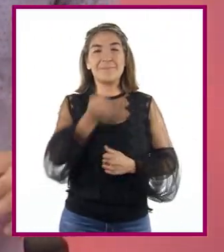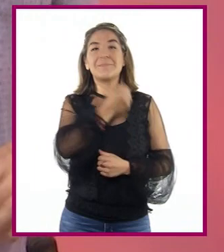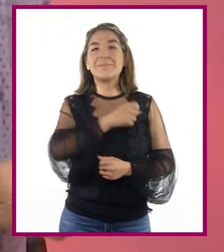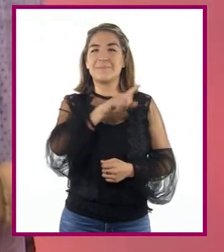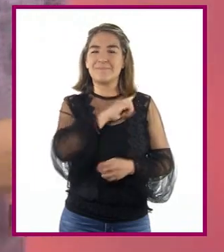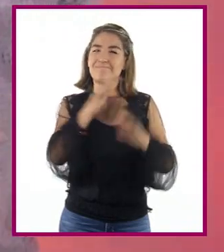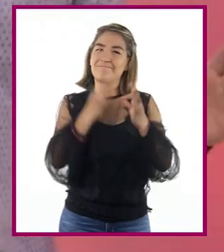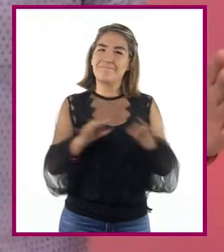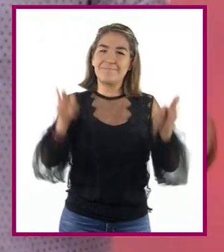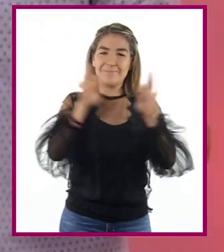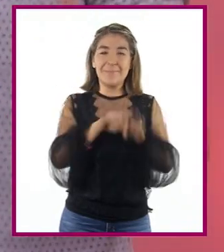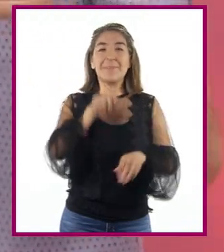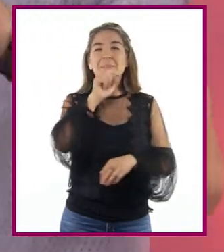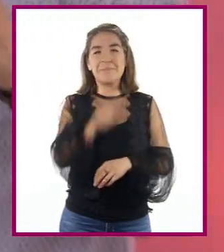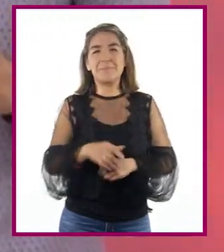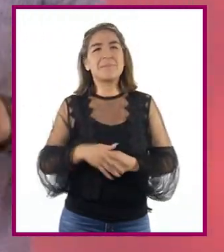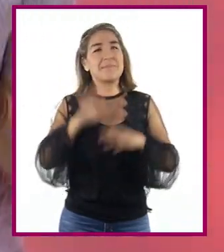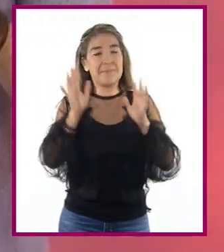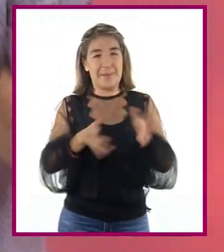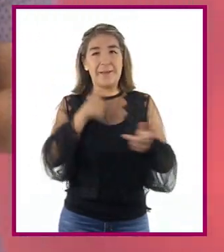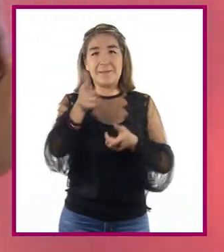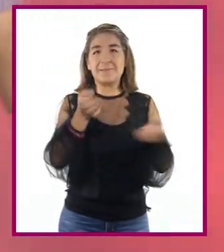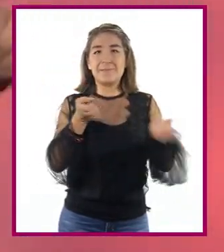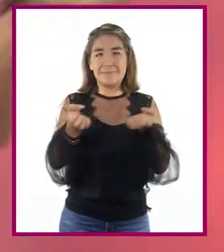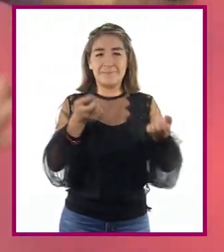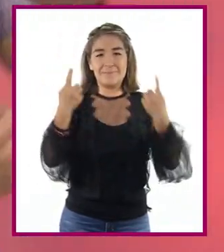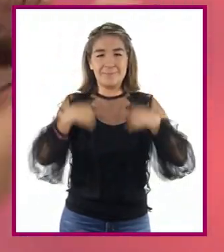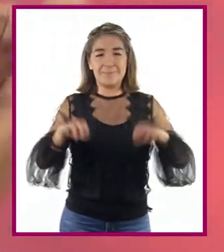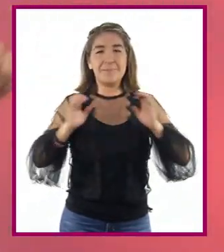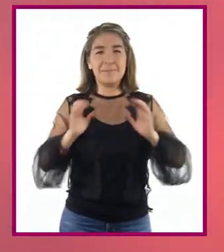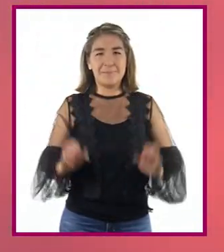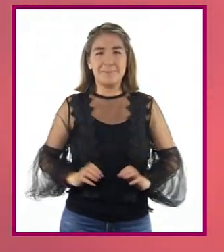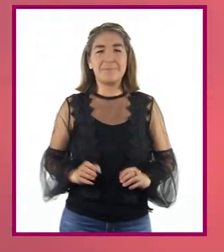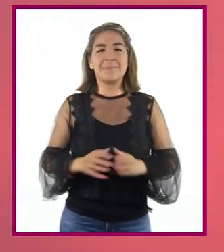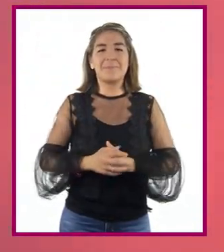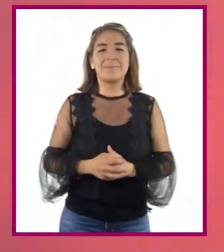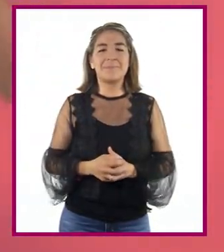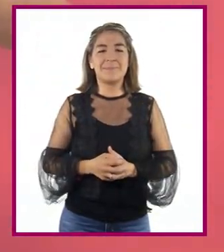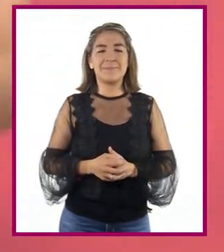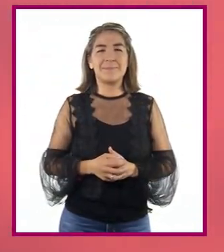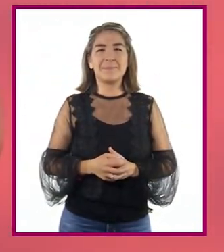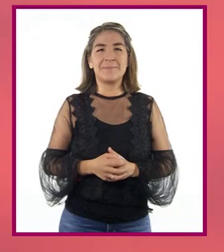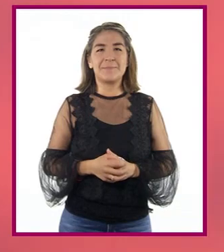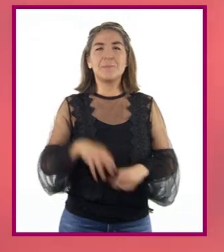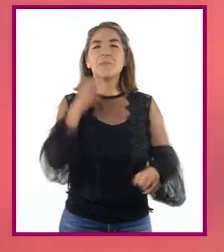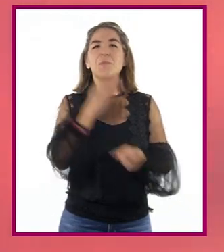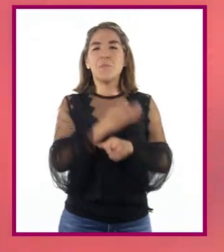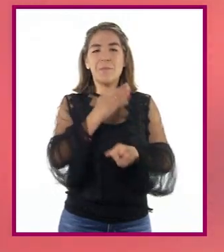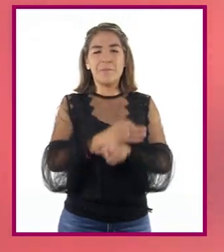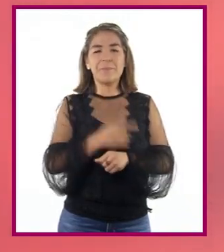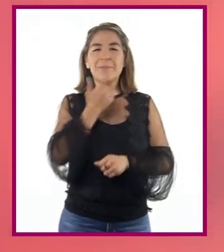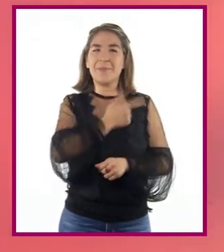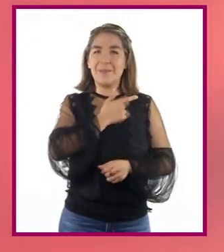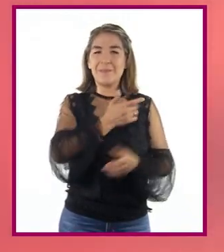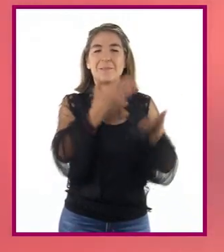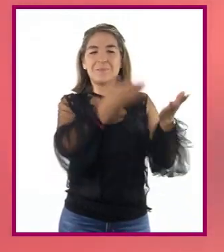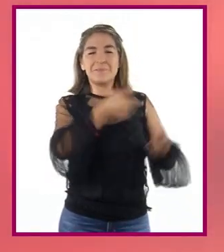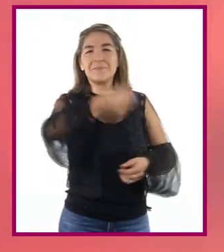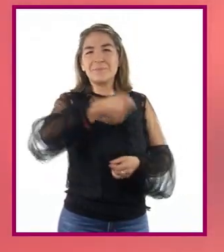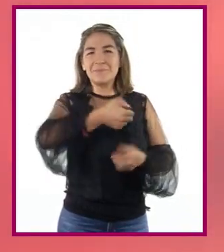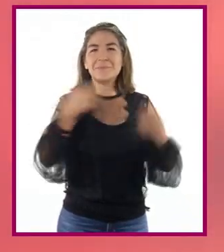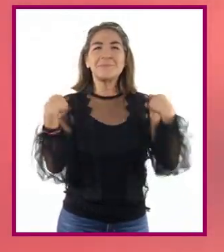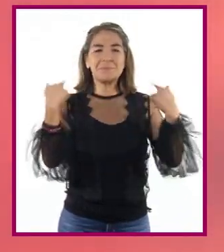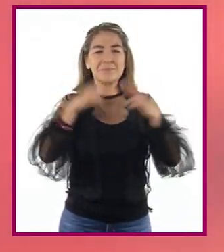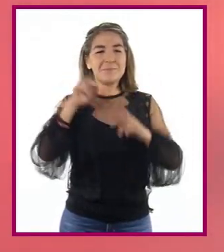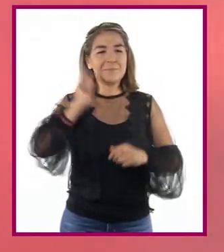es lo primero. Además, ¿ya hicieron algo de ejercicio? En esta ocasión tengo el gusto de saludar a la